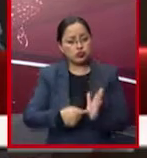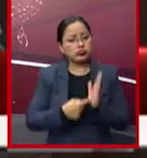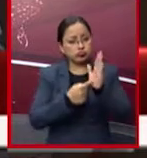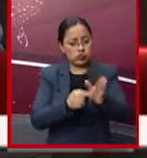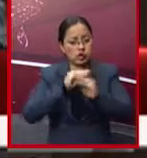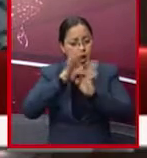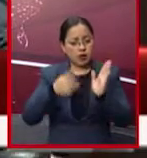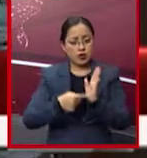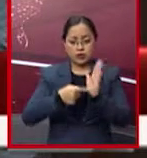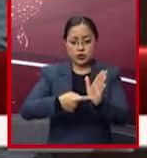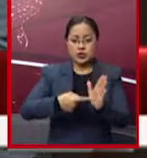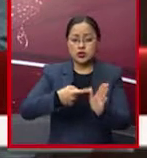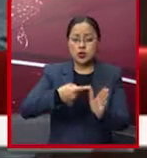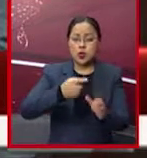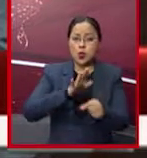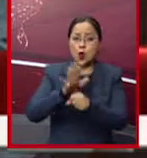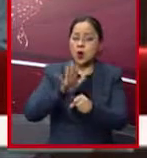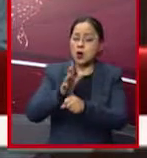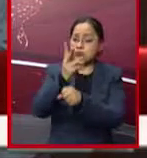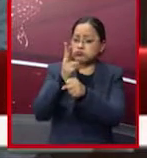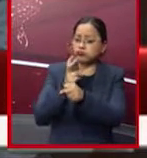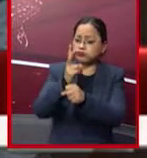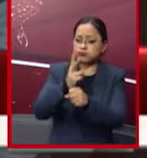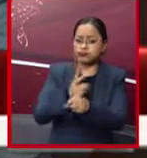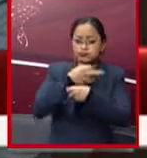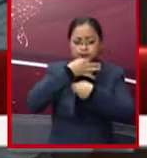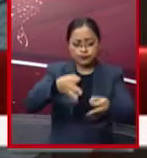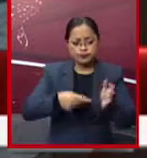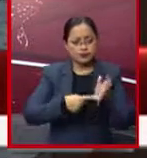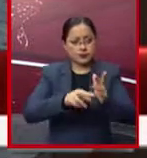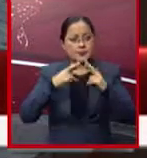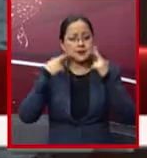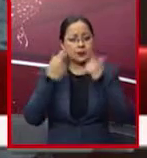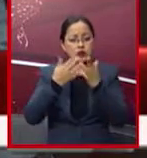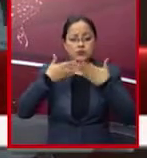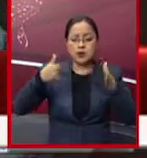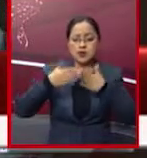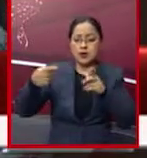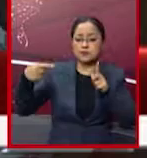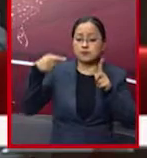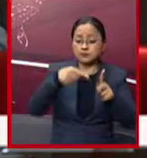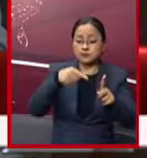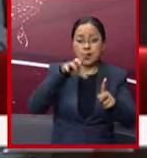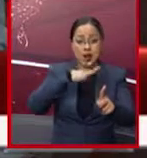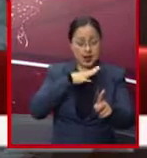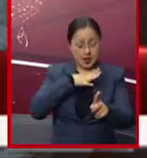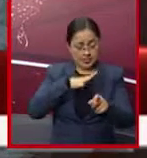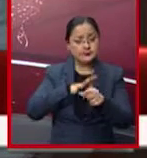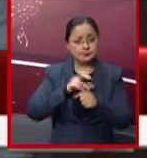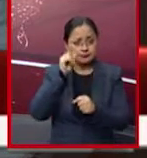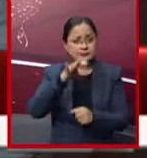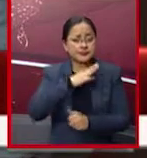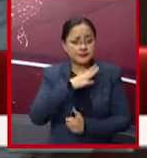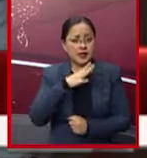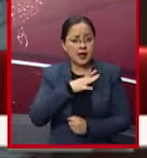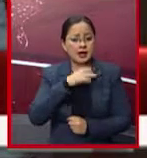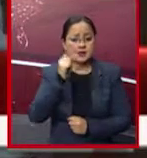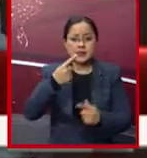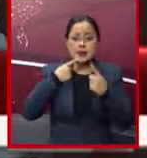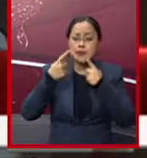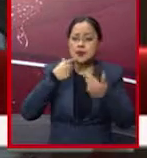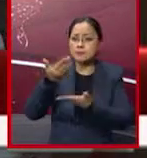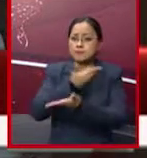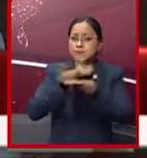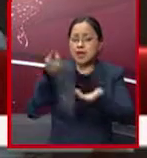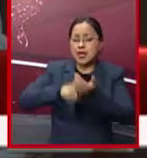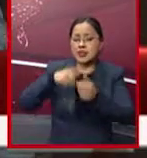como muestra las convocatorias públicas, las sesiones abiertas de pleno de este órgano jurisdiccional, los debates transmitidos por los